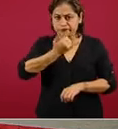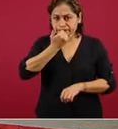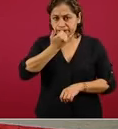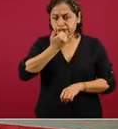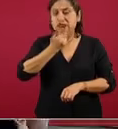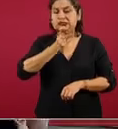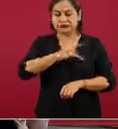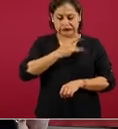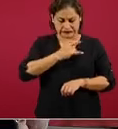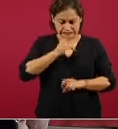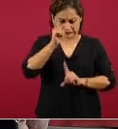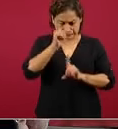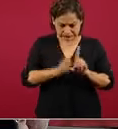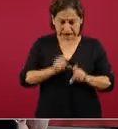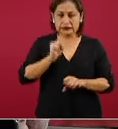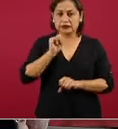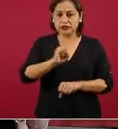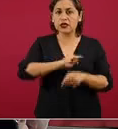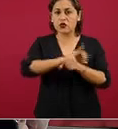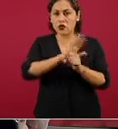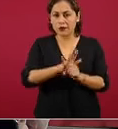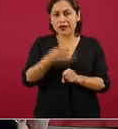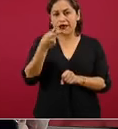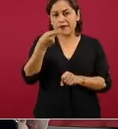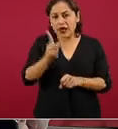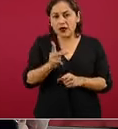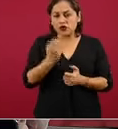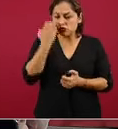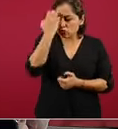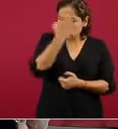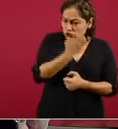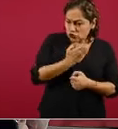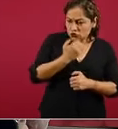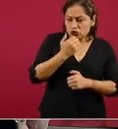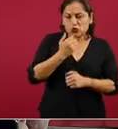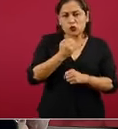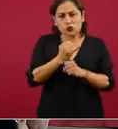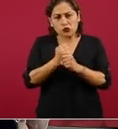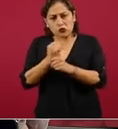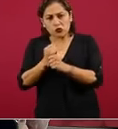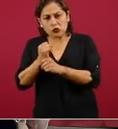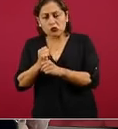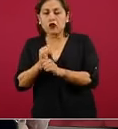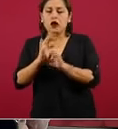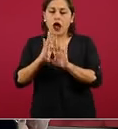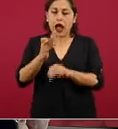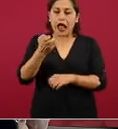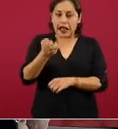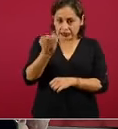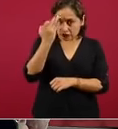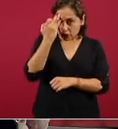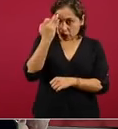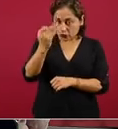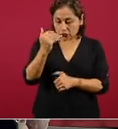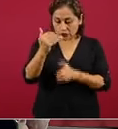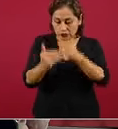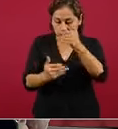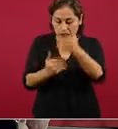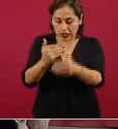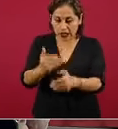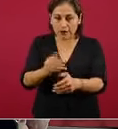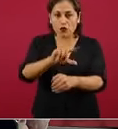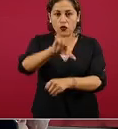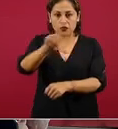COVID, y hemos tenido algún avance. Es un proceso lento, pero que ya en algún momento presentaremos una actualización junto con